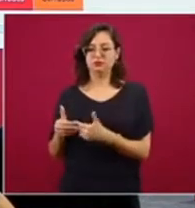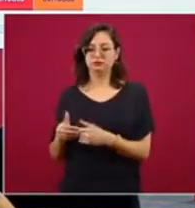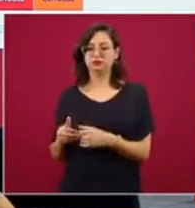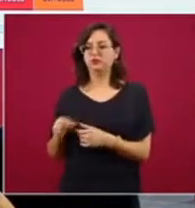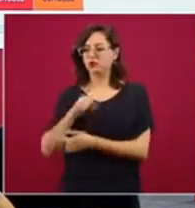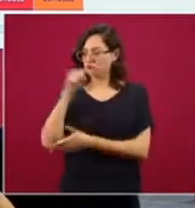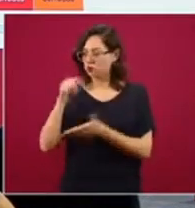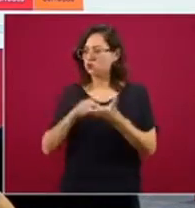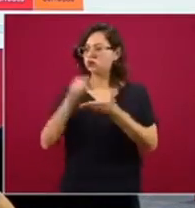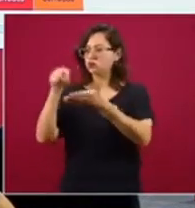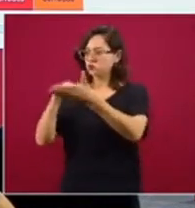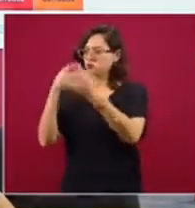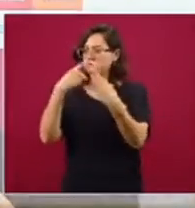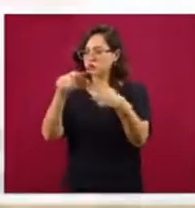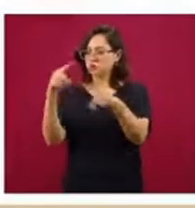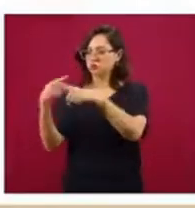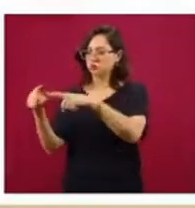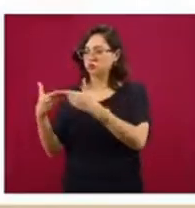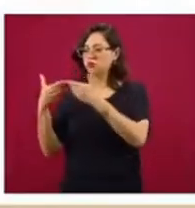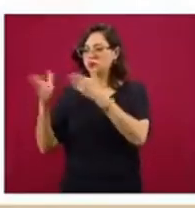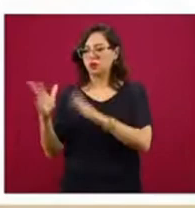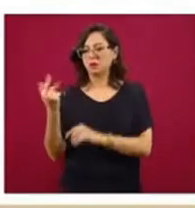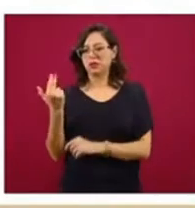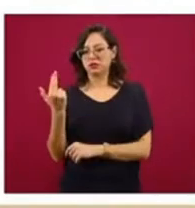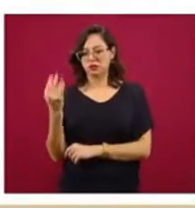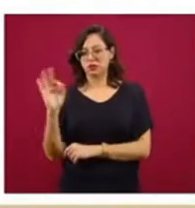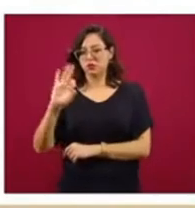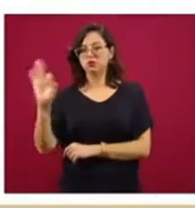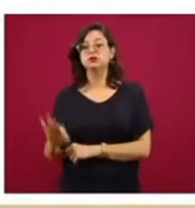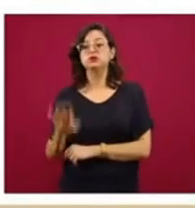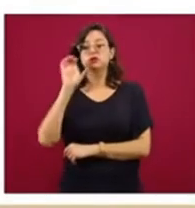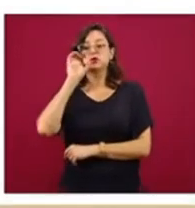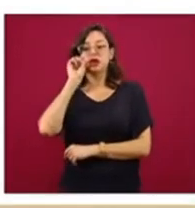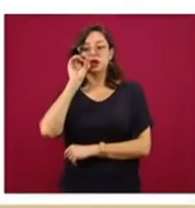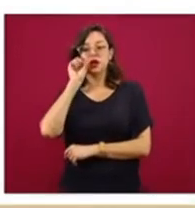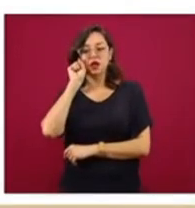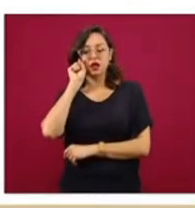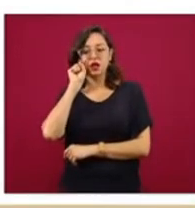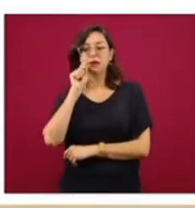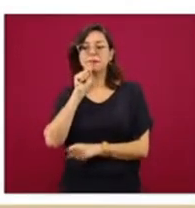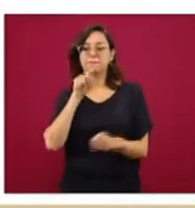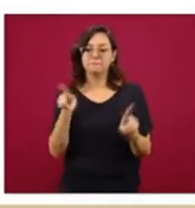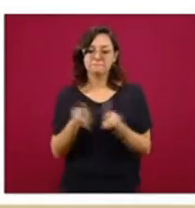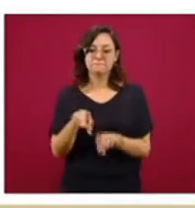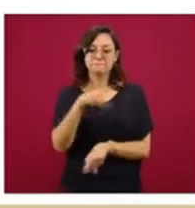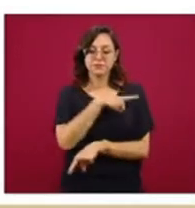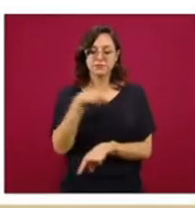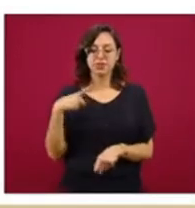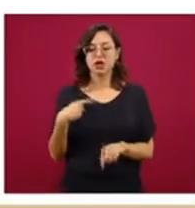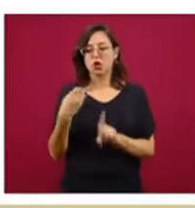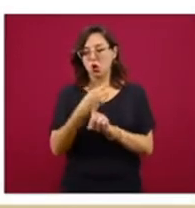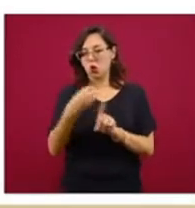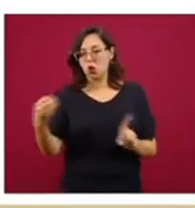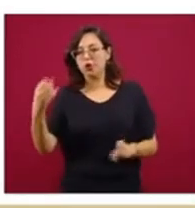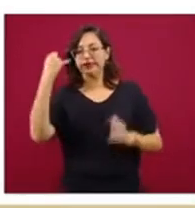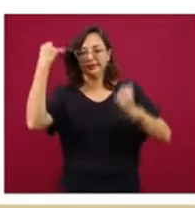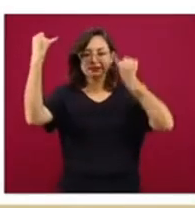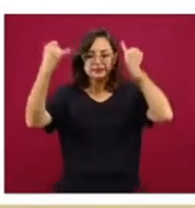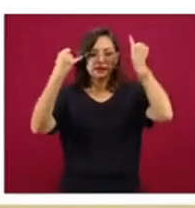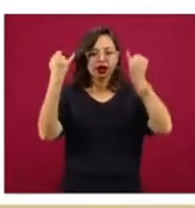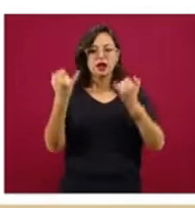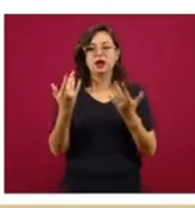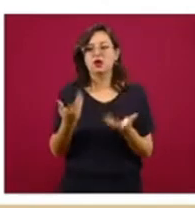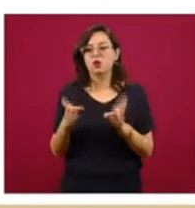sus localidades, en semáforo naranja. Y esto también hay que hacerlo de una manera ordenada, creativa. Si todos